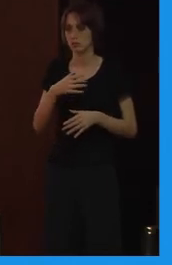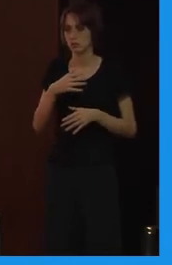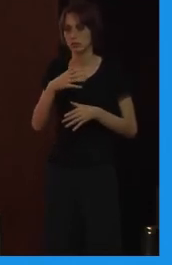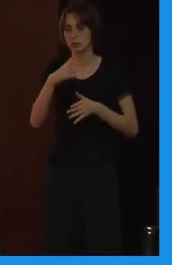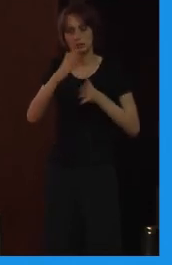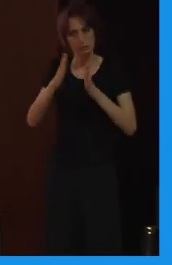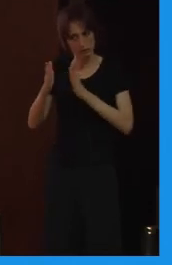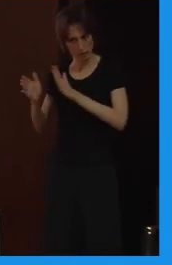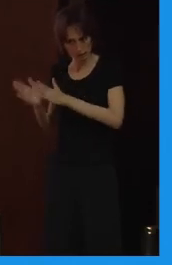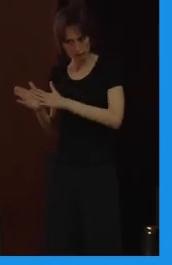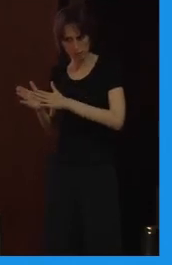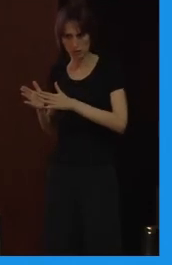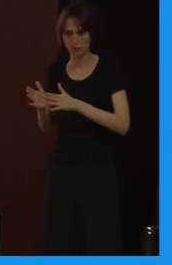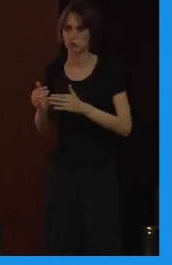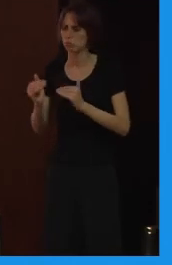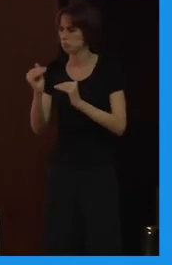tiroidea.